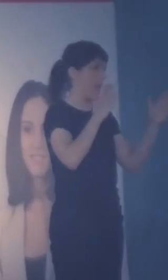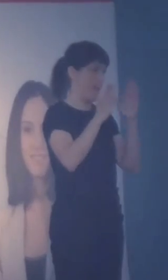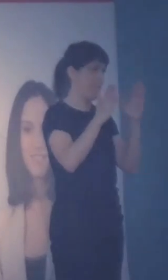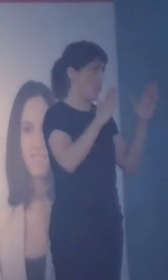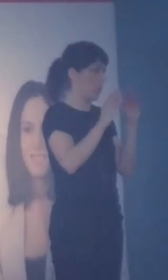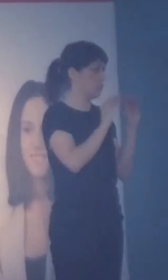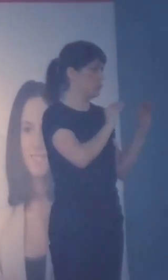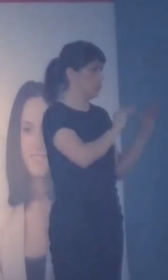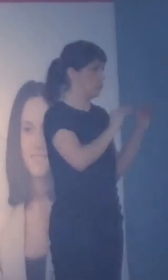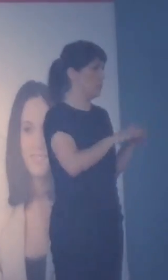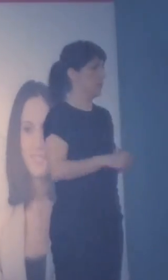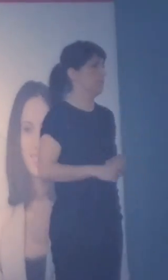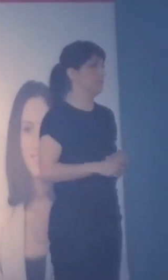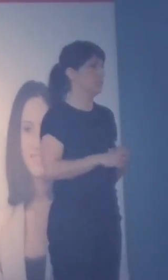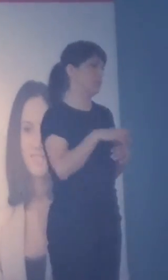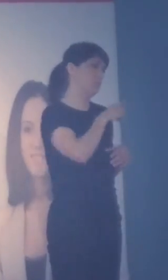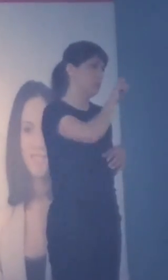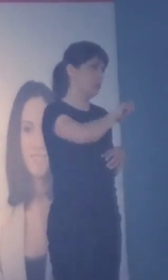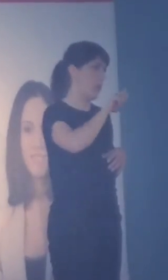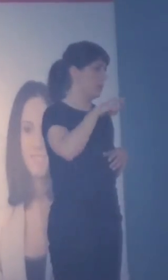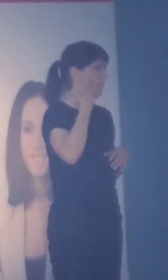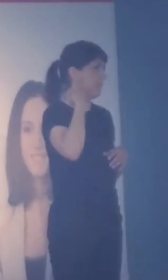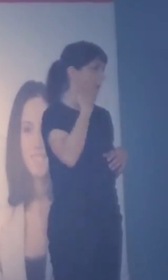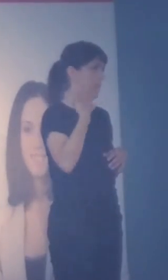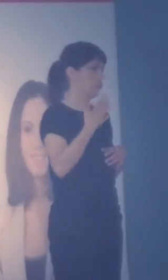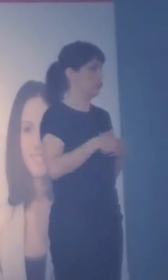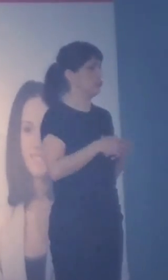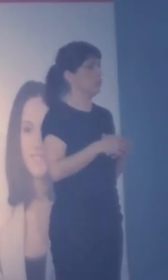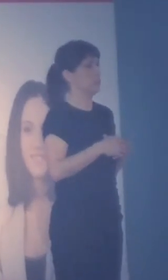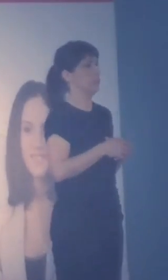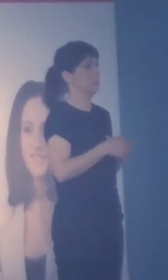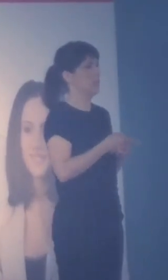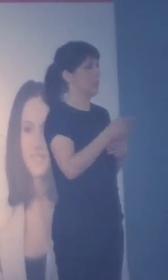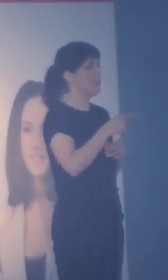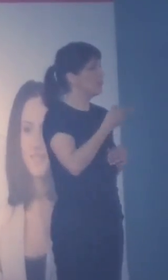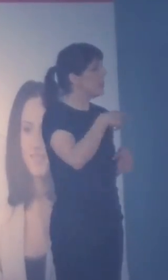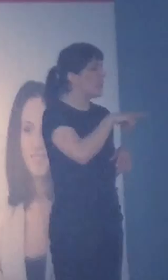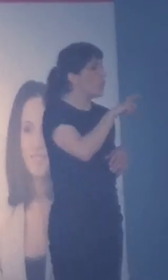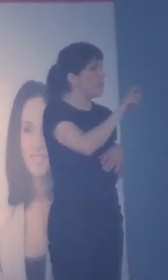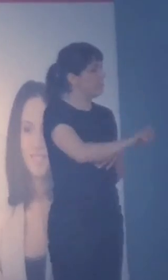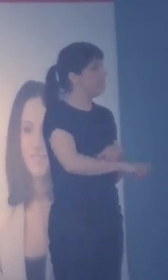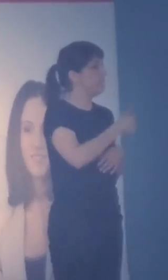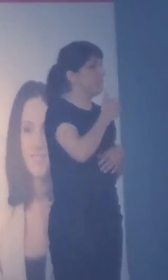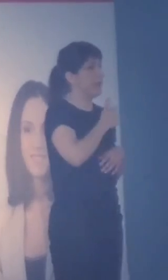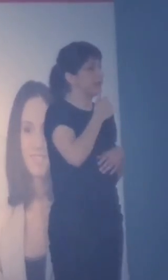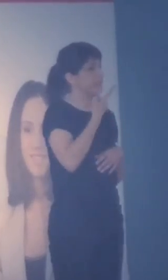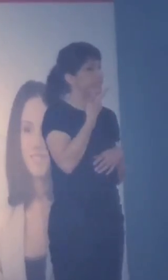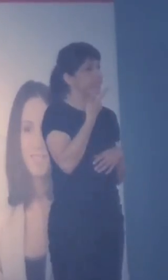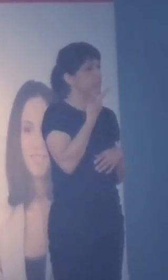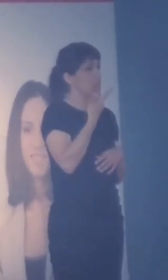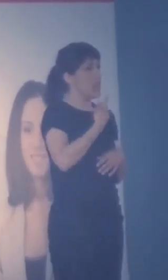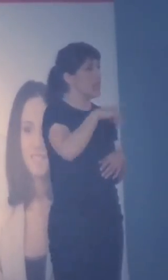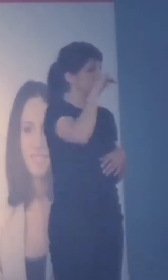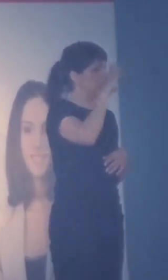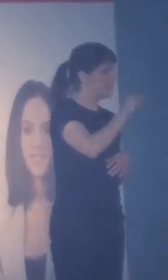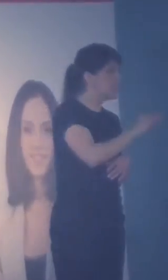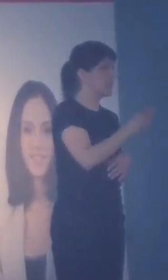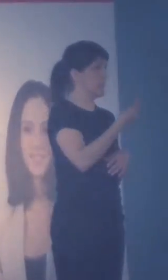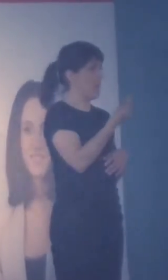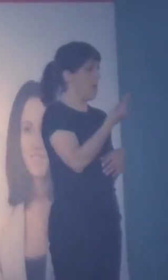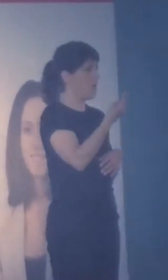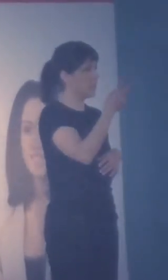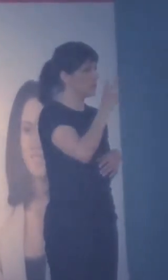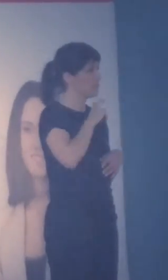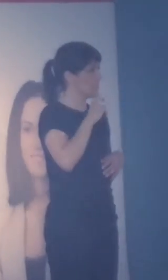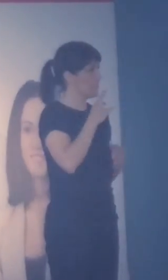dos figuras, a de Bellas y a de Castelao, representa a inteligencia o talento, y representa